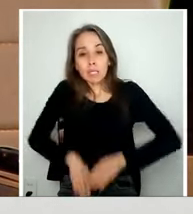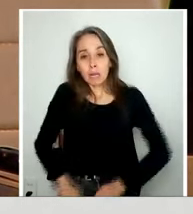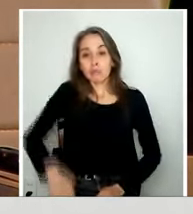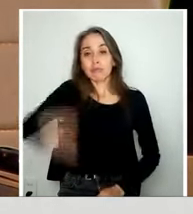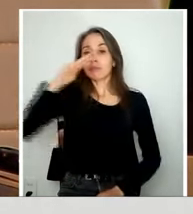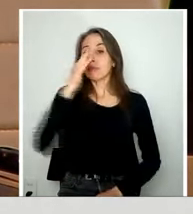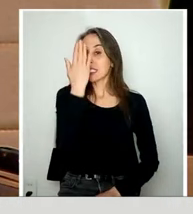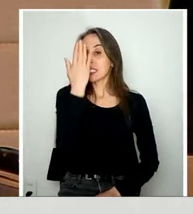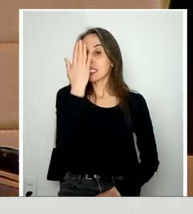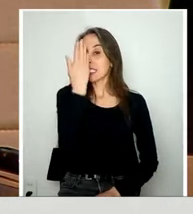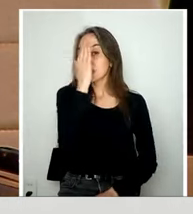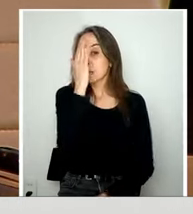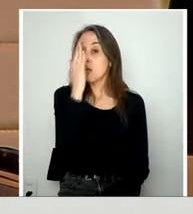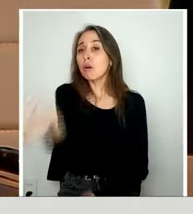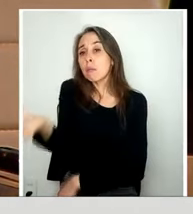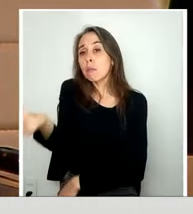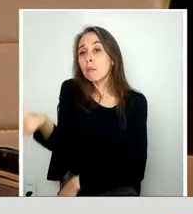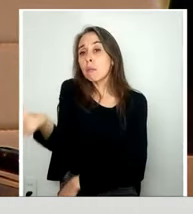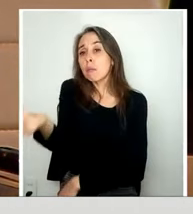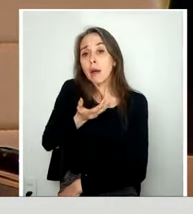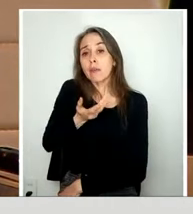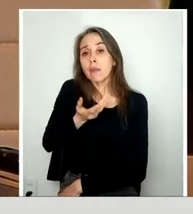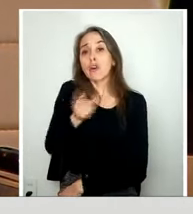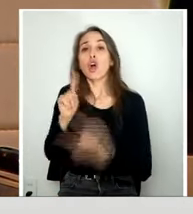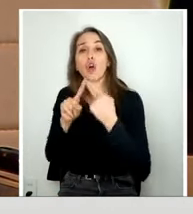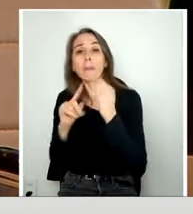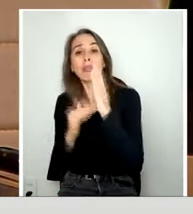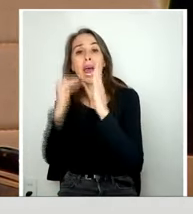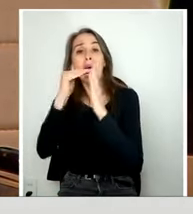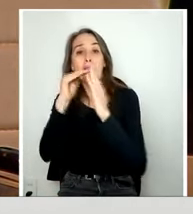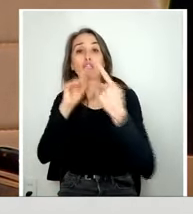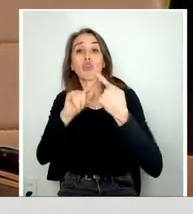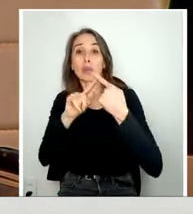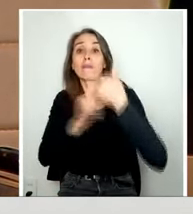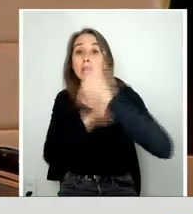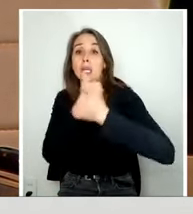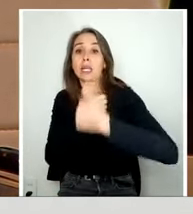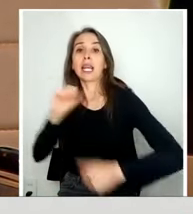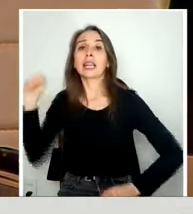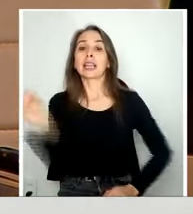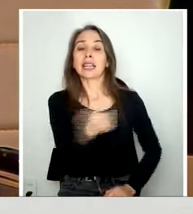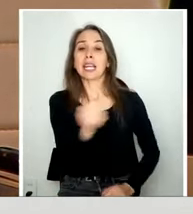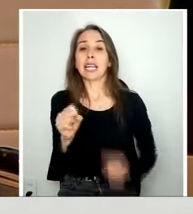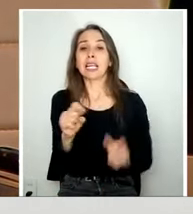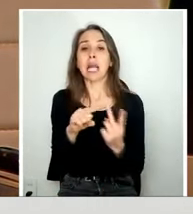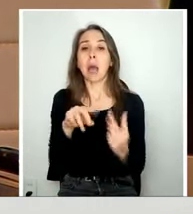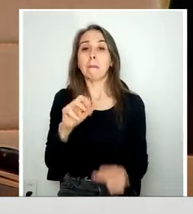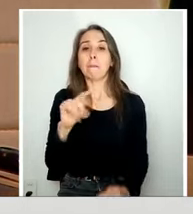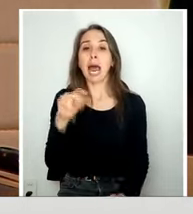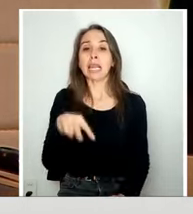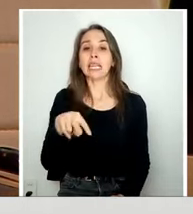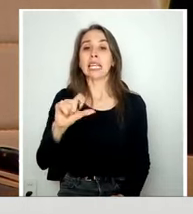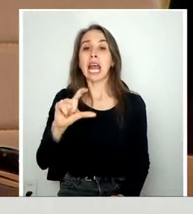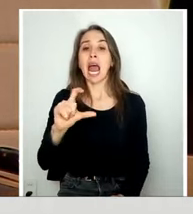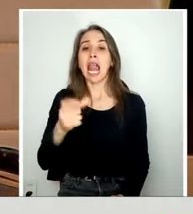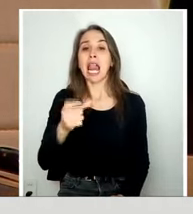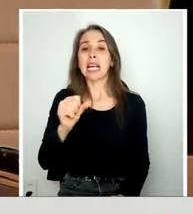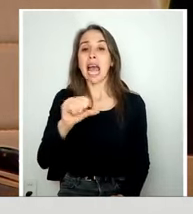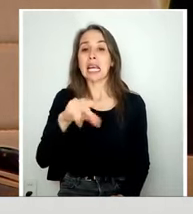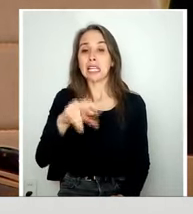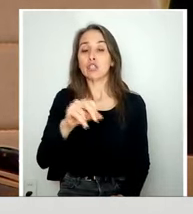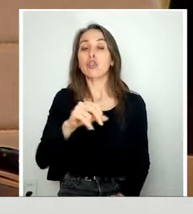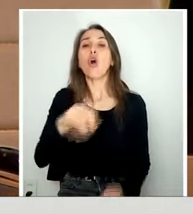de alto rendimiento que practica tenis y de Martín alcaino de Pedro Aguirre Cerda ambos